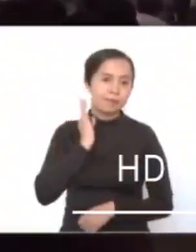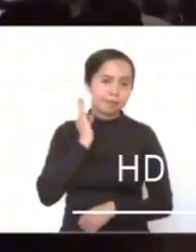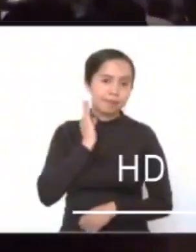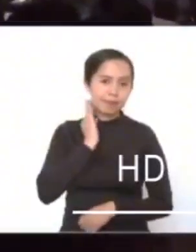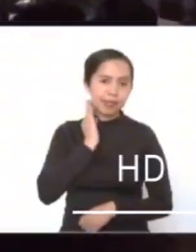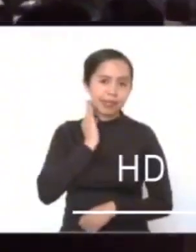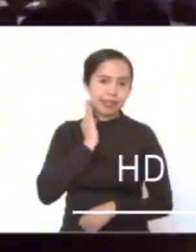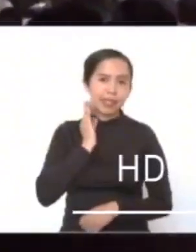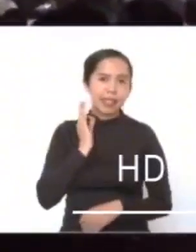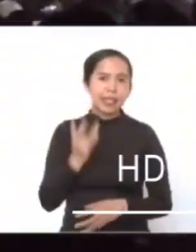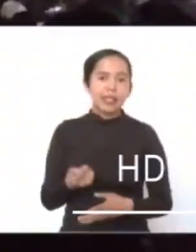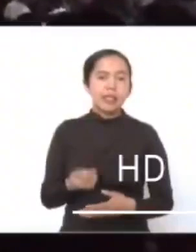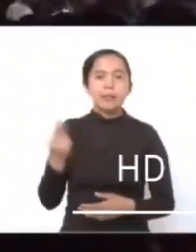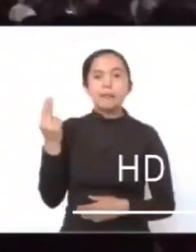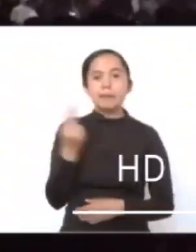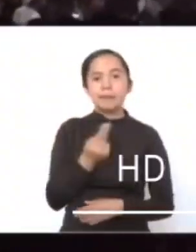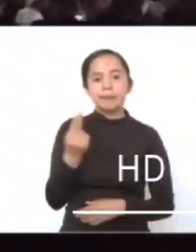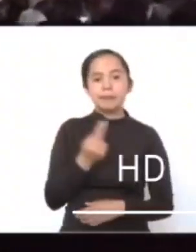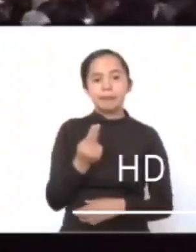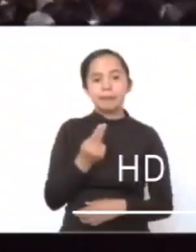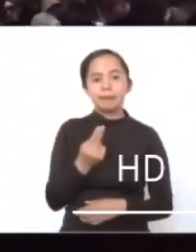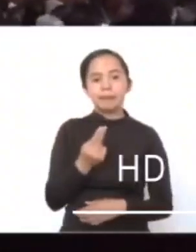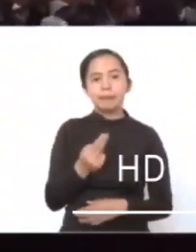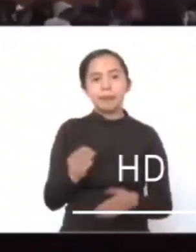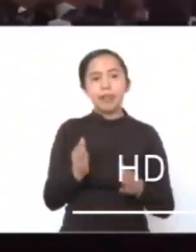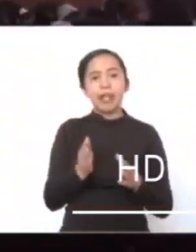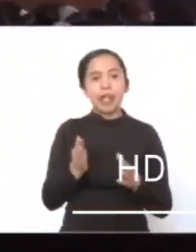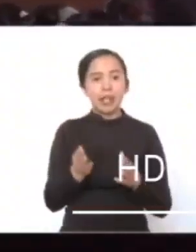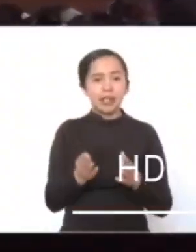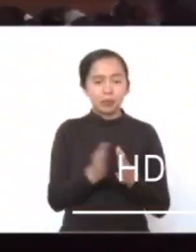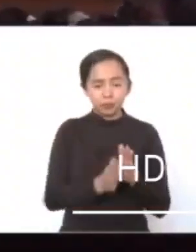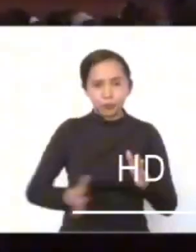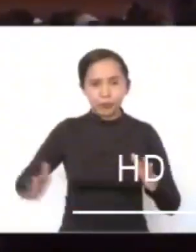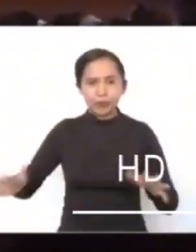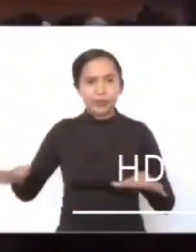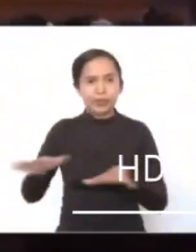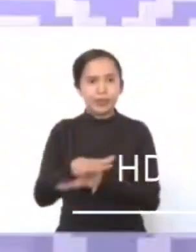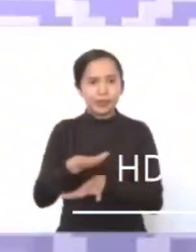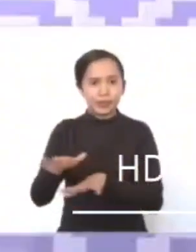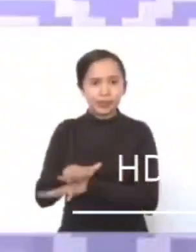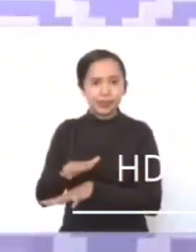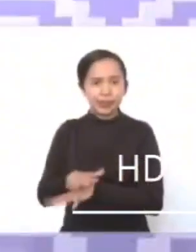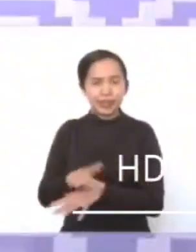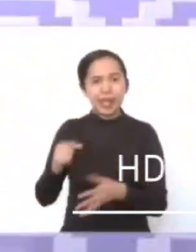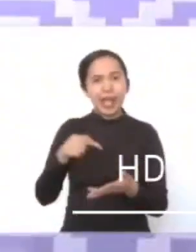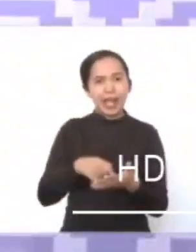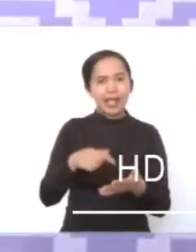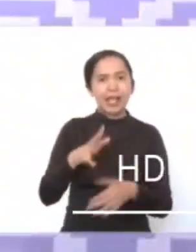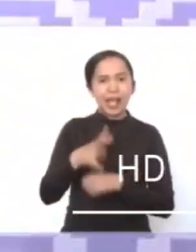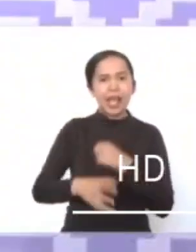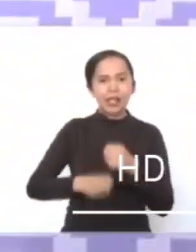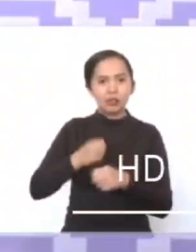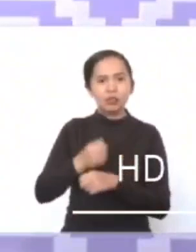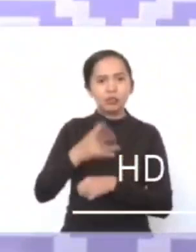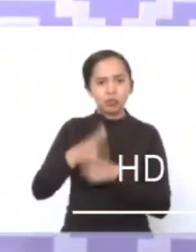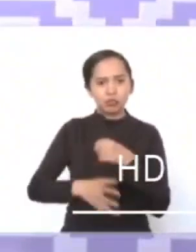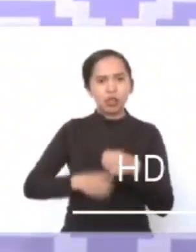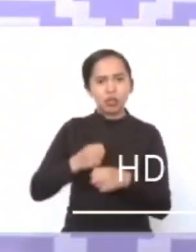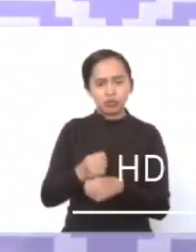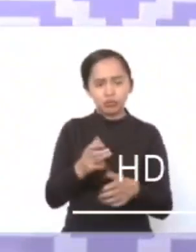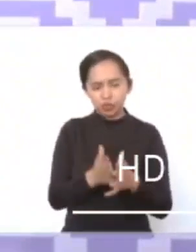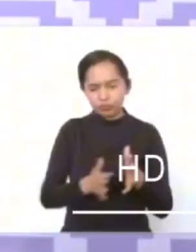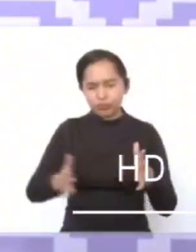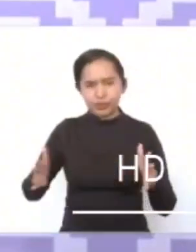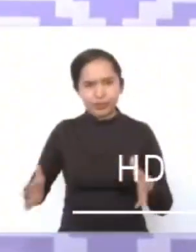requiere consolidar el proceso de transformación que hemos registrado en los últimos años. Hemos